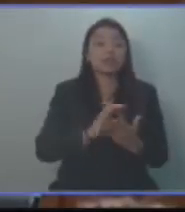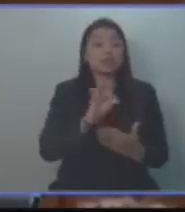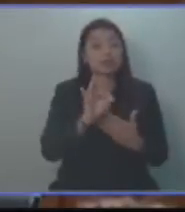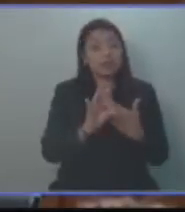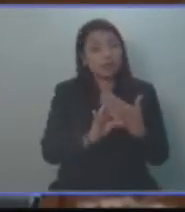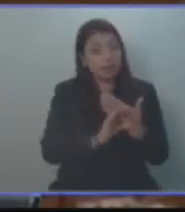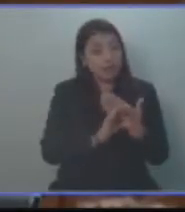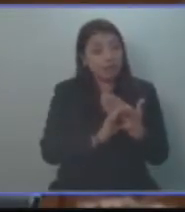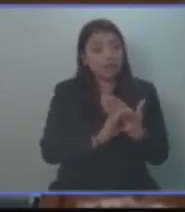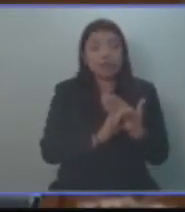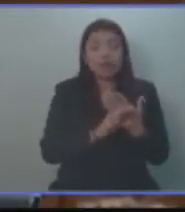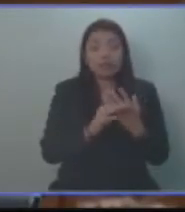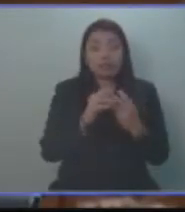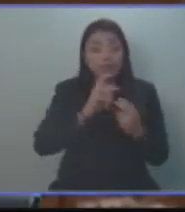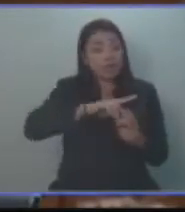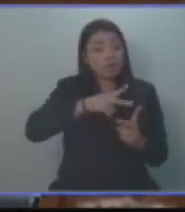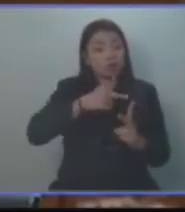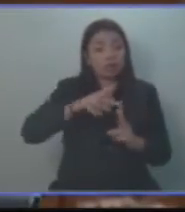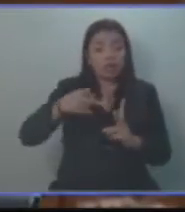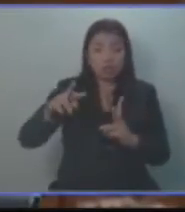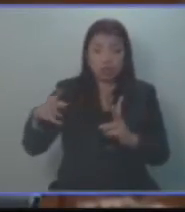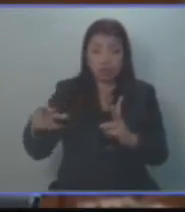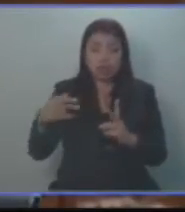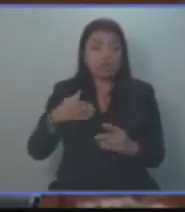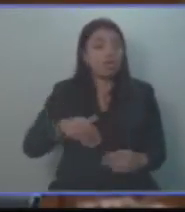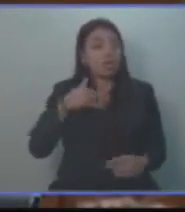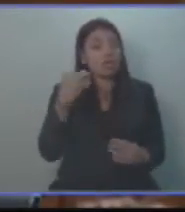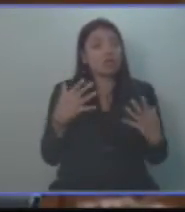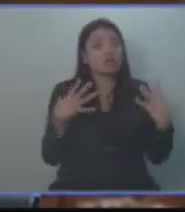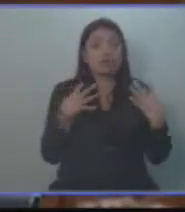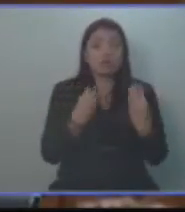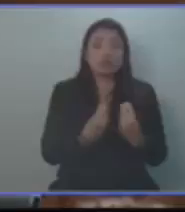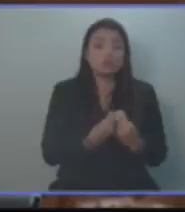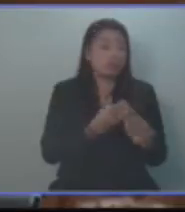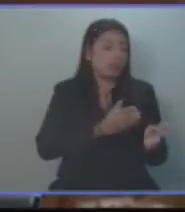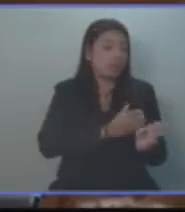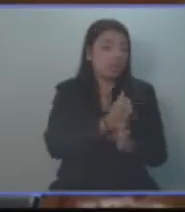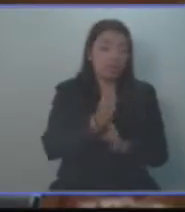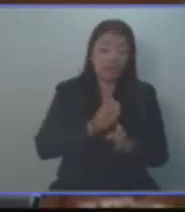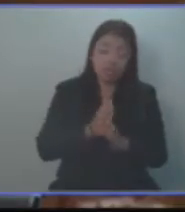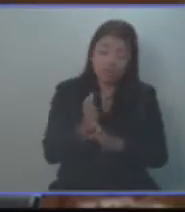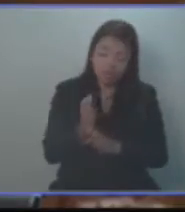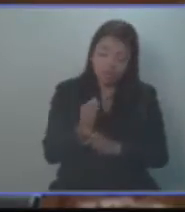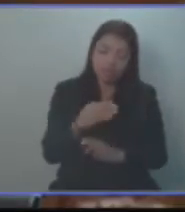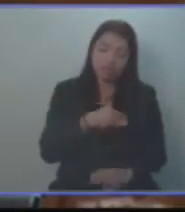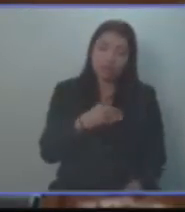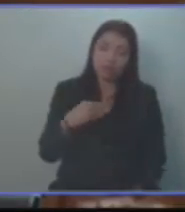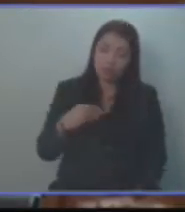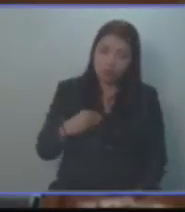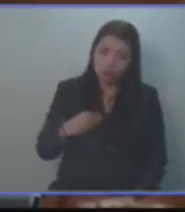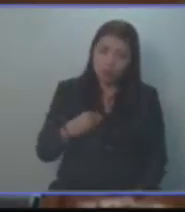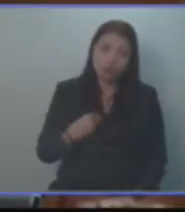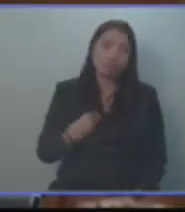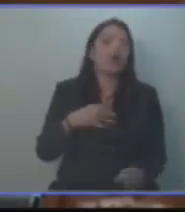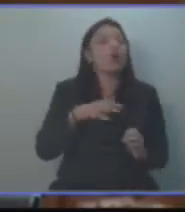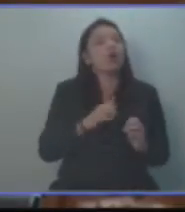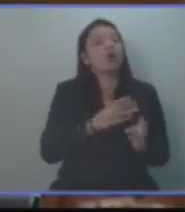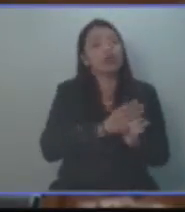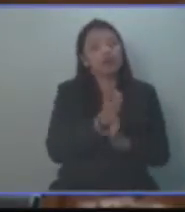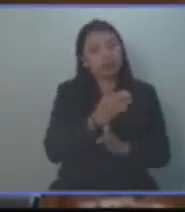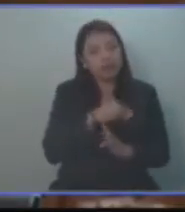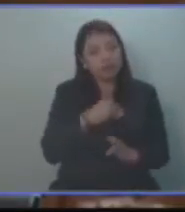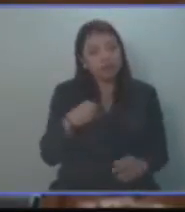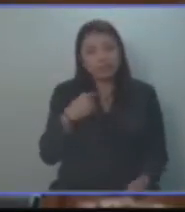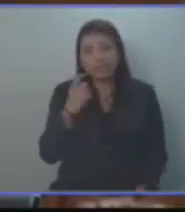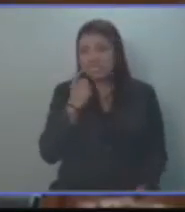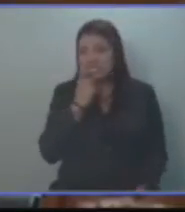internado rotatorio, año social y residencia de las carreras en medicina y odontología. B,